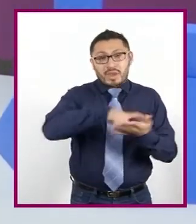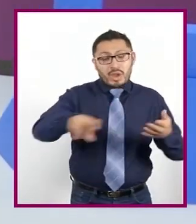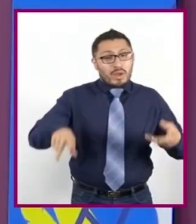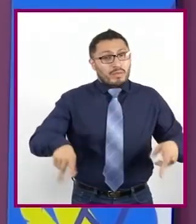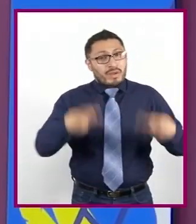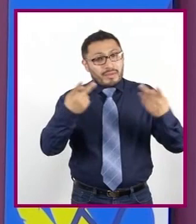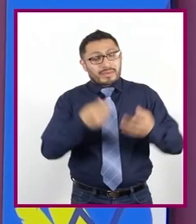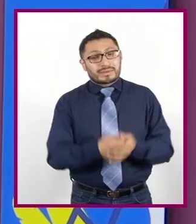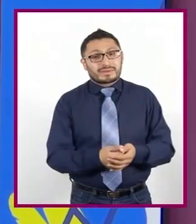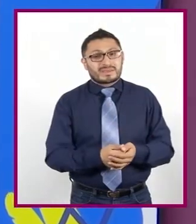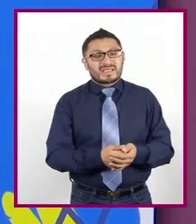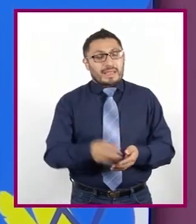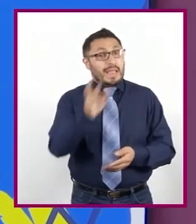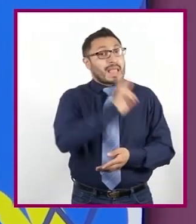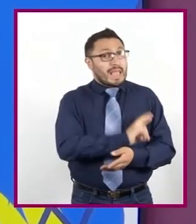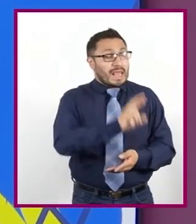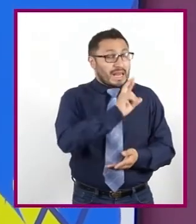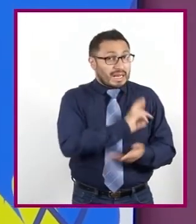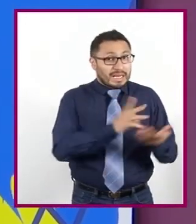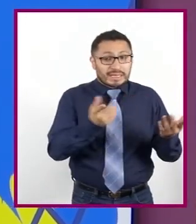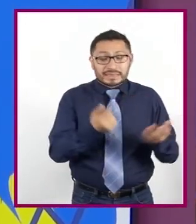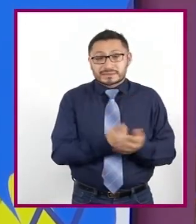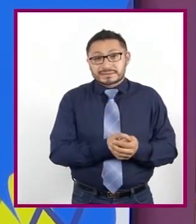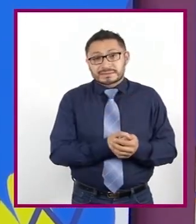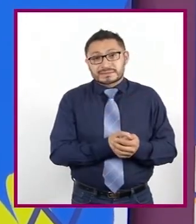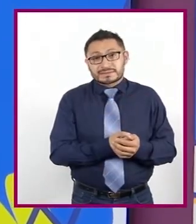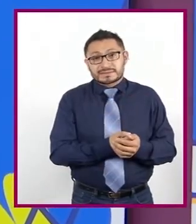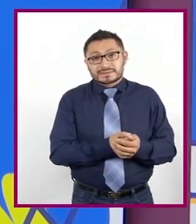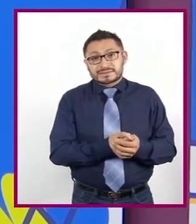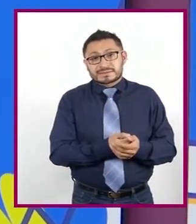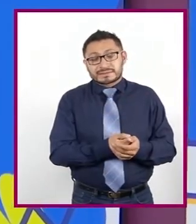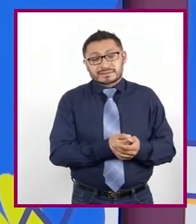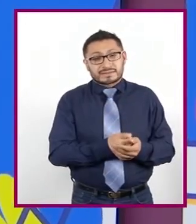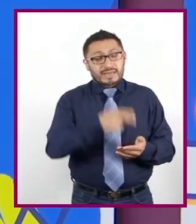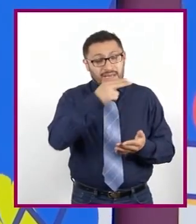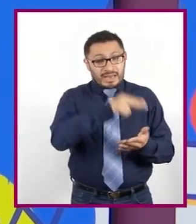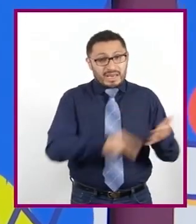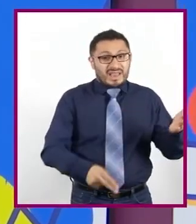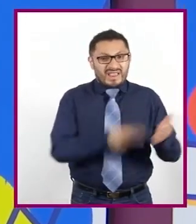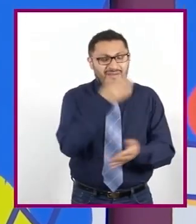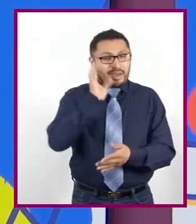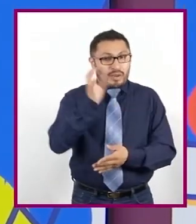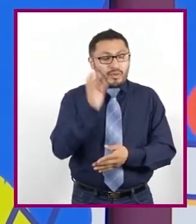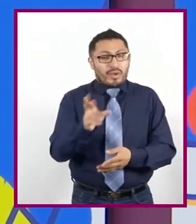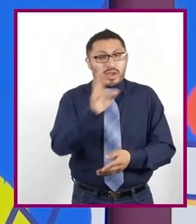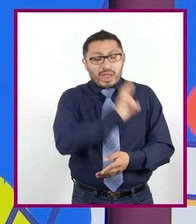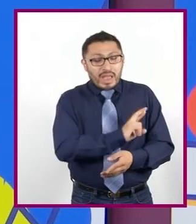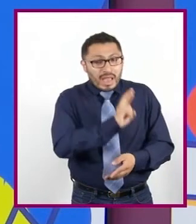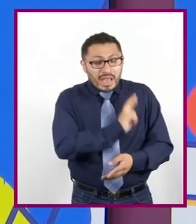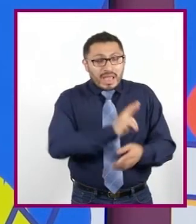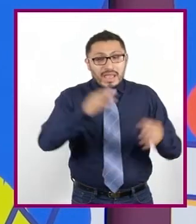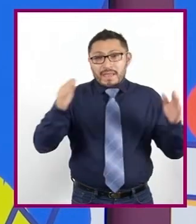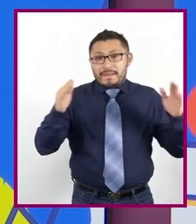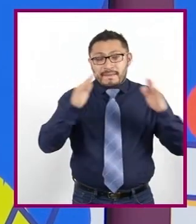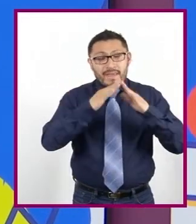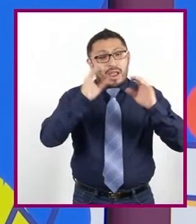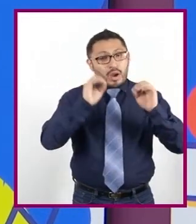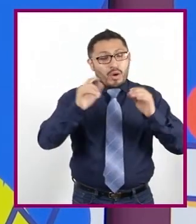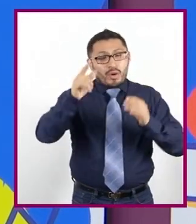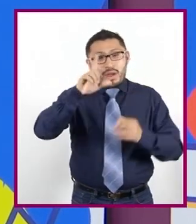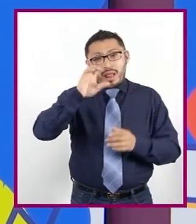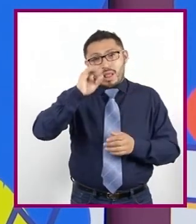compraventa. El de arrendamiento es el que se firma cuando se renta una vivienda o un